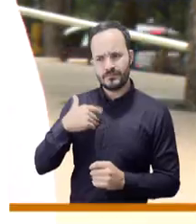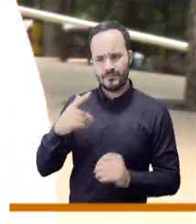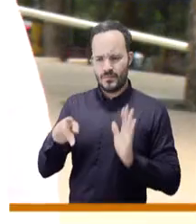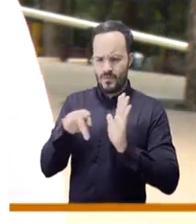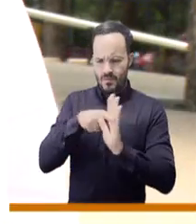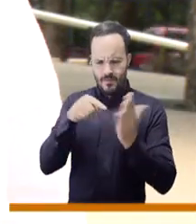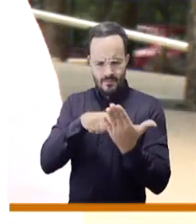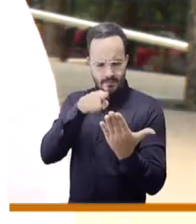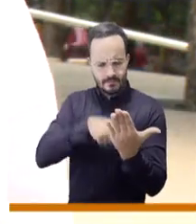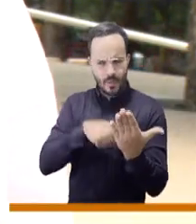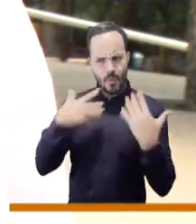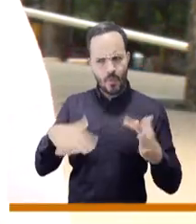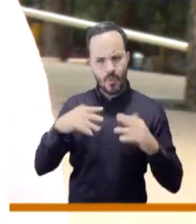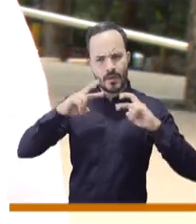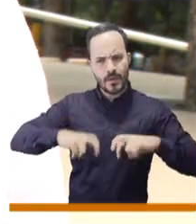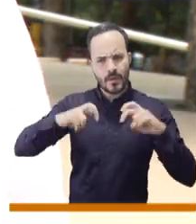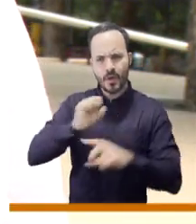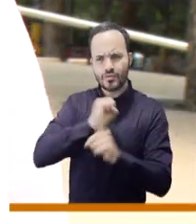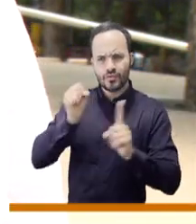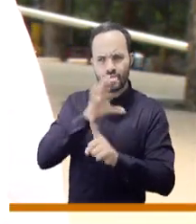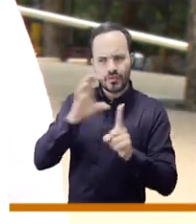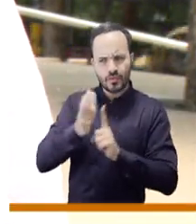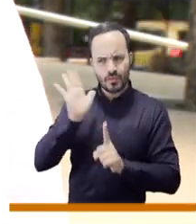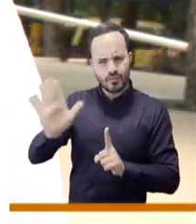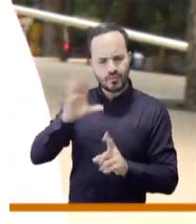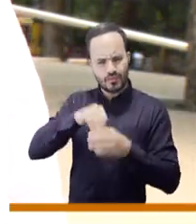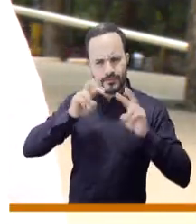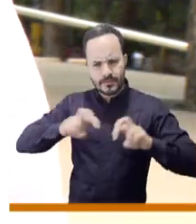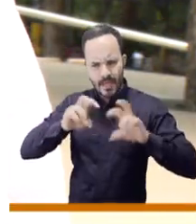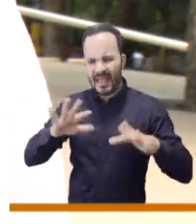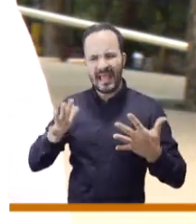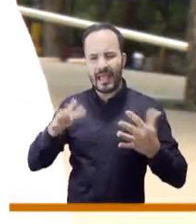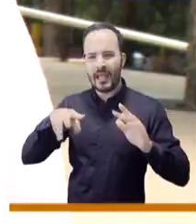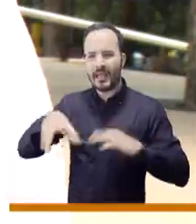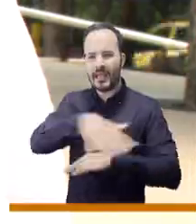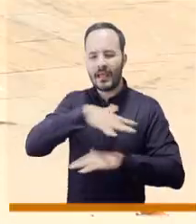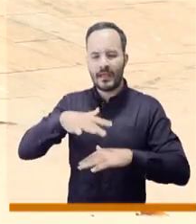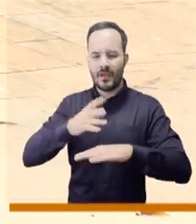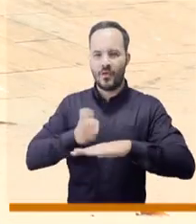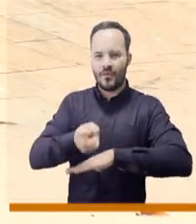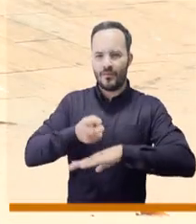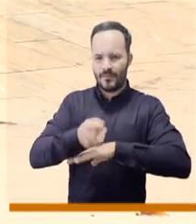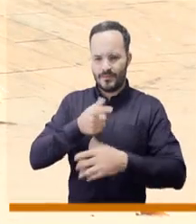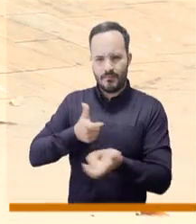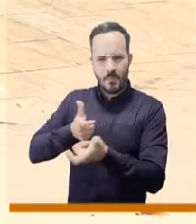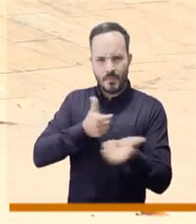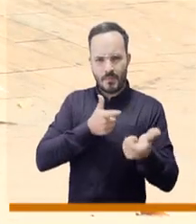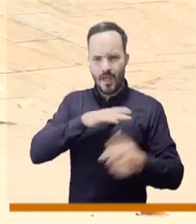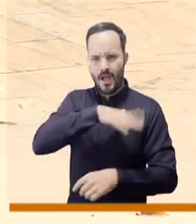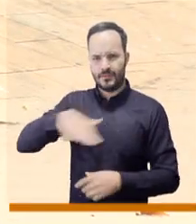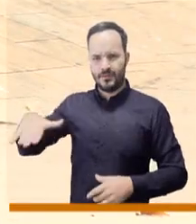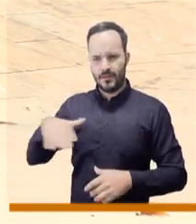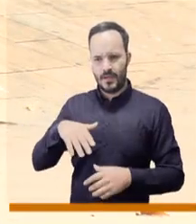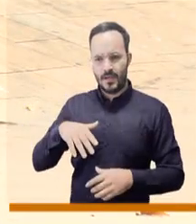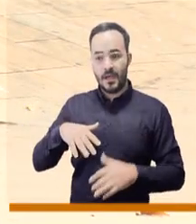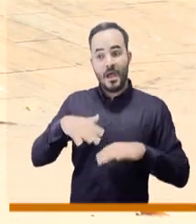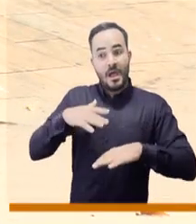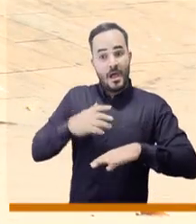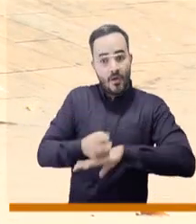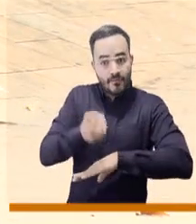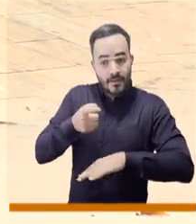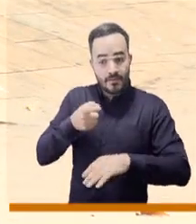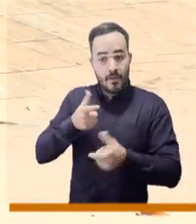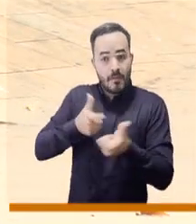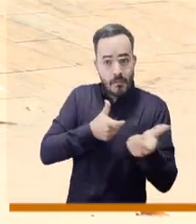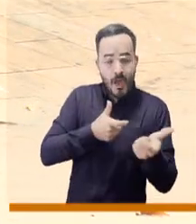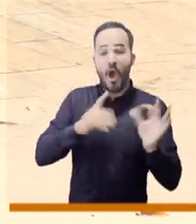vida encontramos que es investigadora sociocultural del conflicto armado en Antioquia, de la violencia machista y